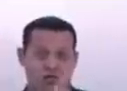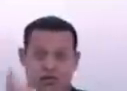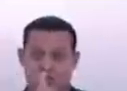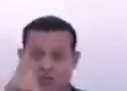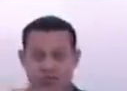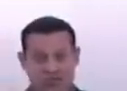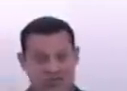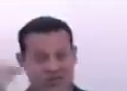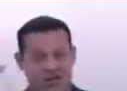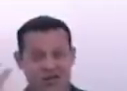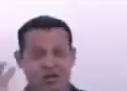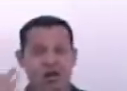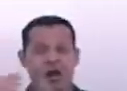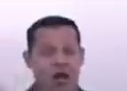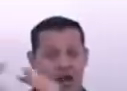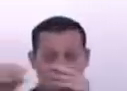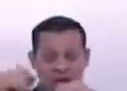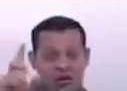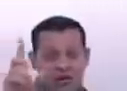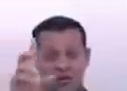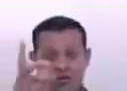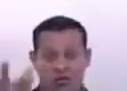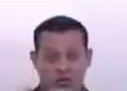con sus compañeros periodistas